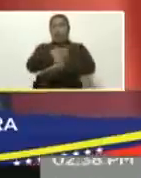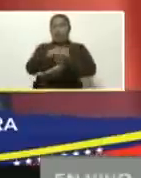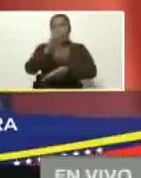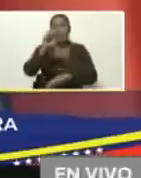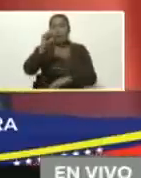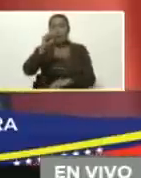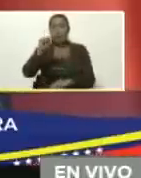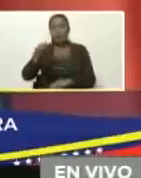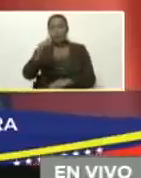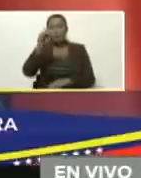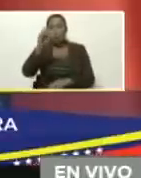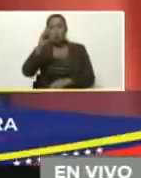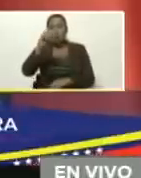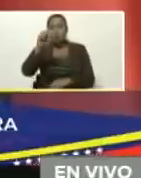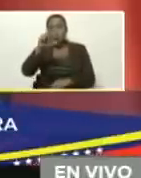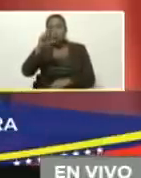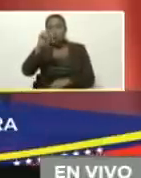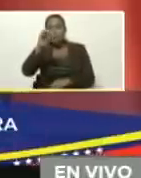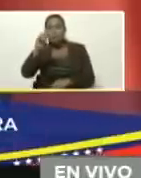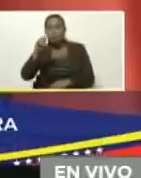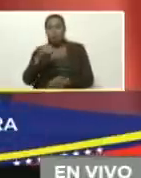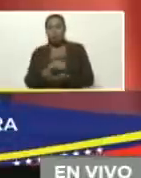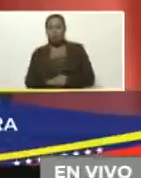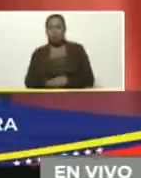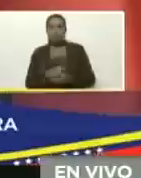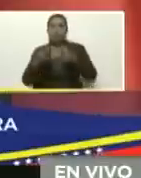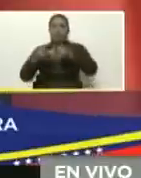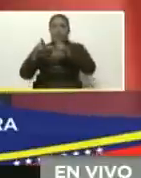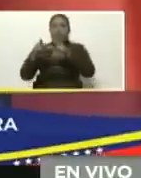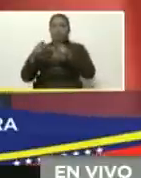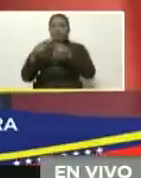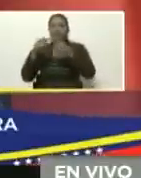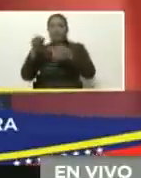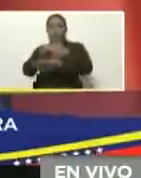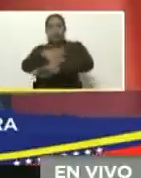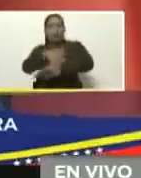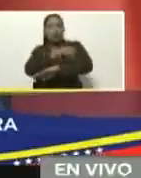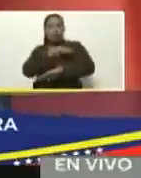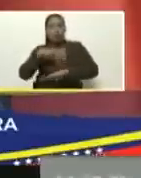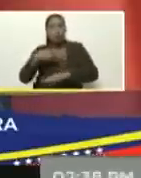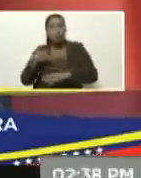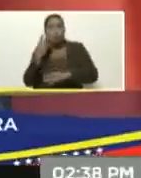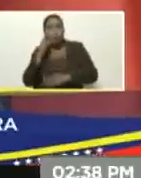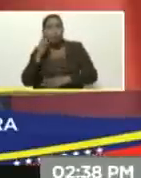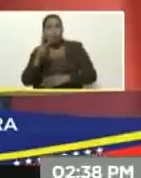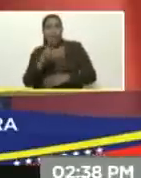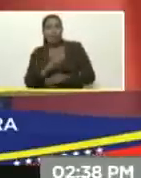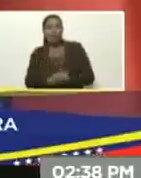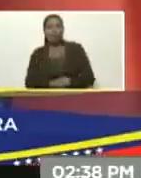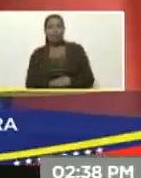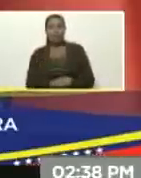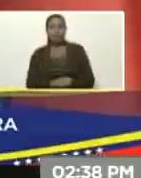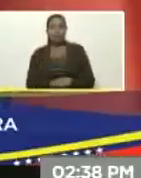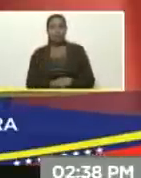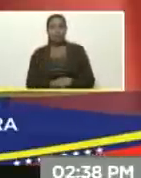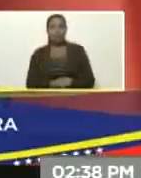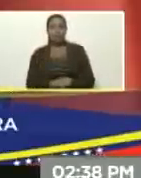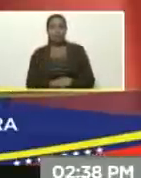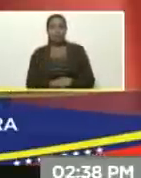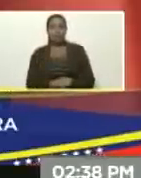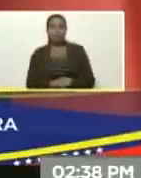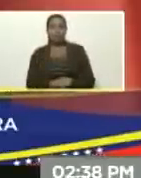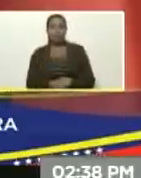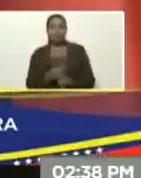Estocolmo, y en el Estocolmo, en diferentes calles, podemos ver los